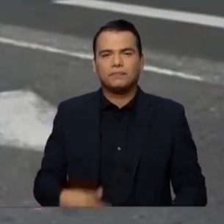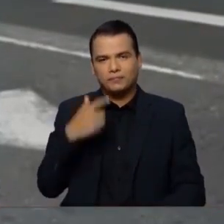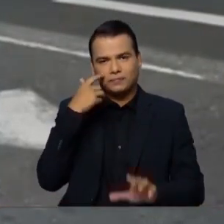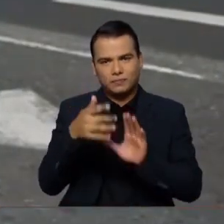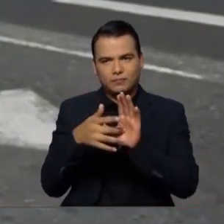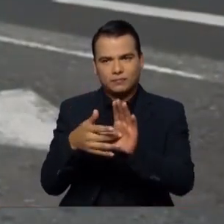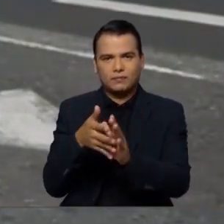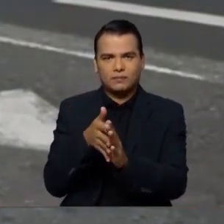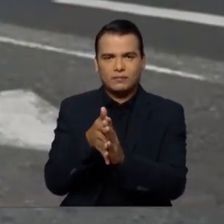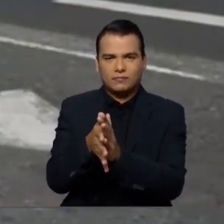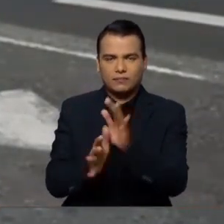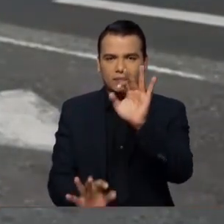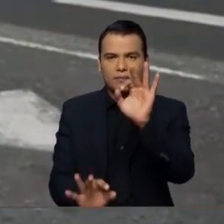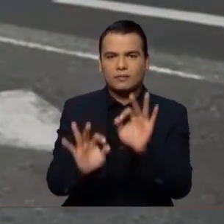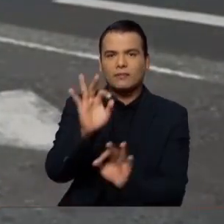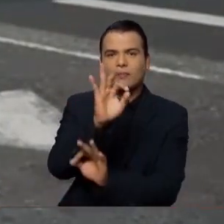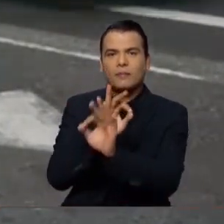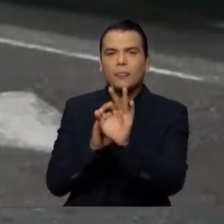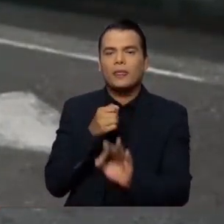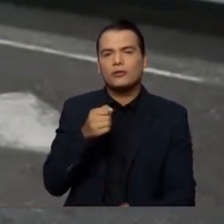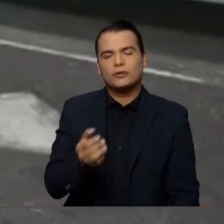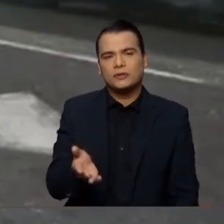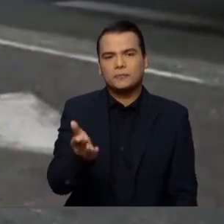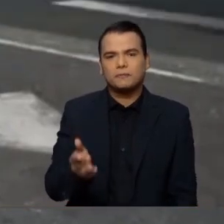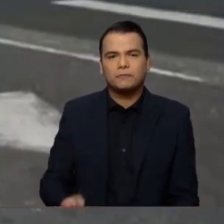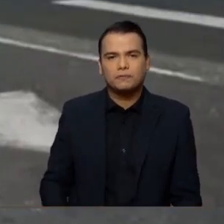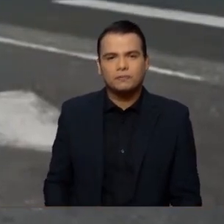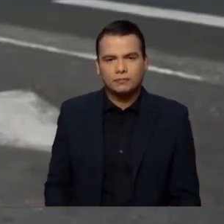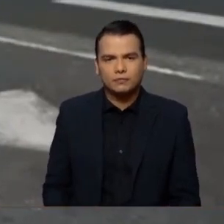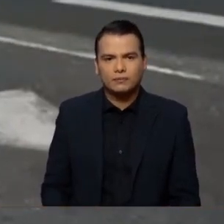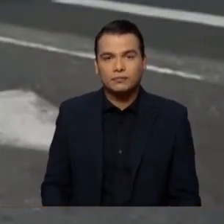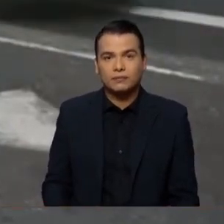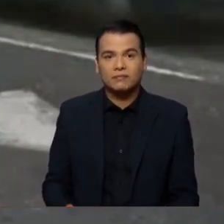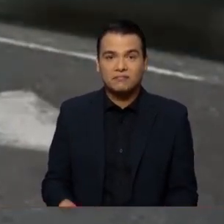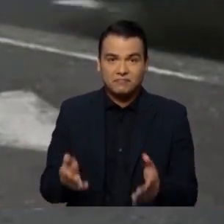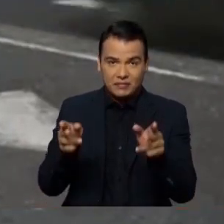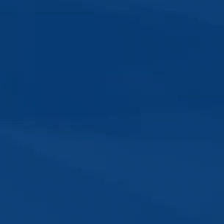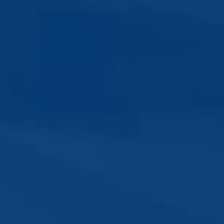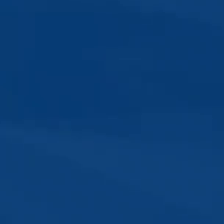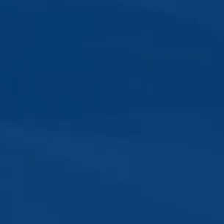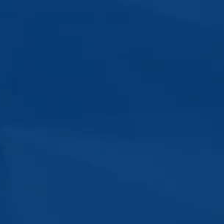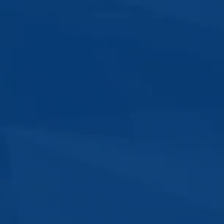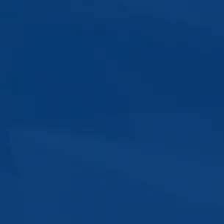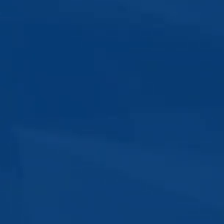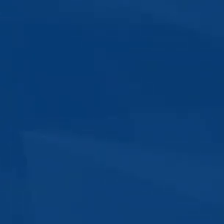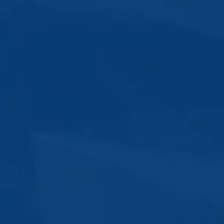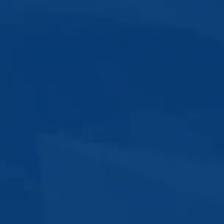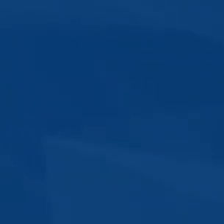Winston Viracachapava, Telepacífico Noticias. ¡Feliz fin de semana!